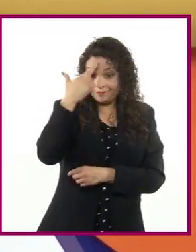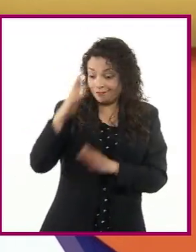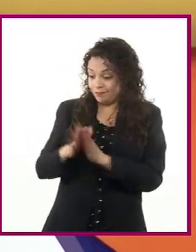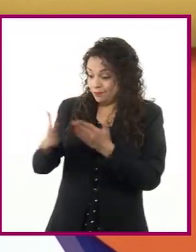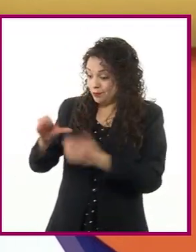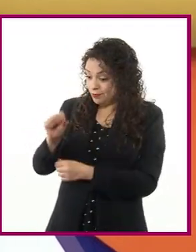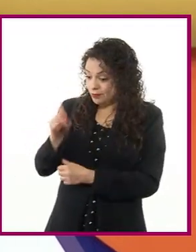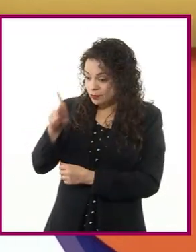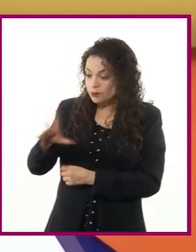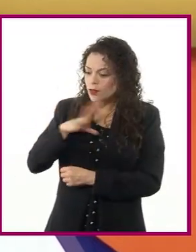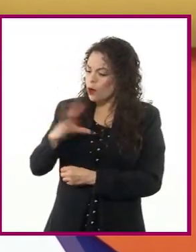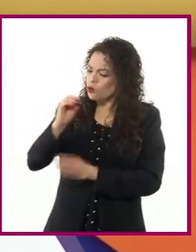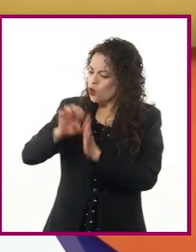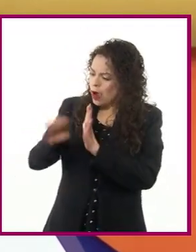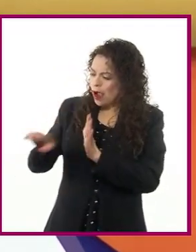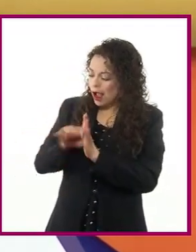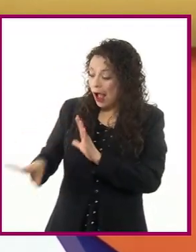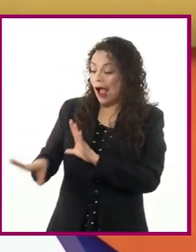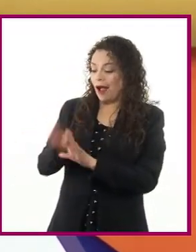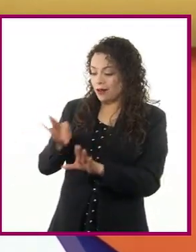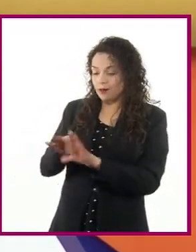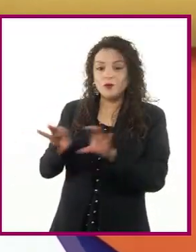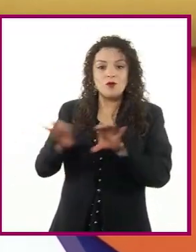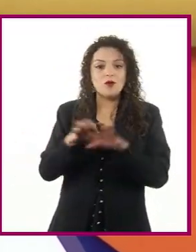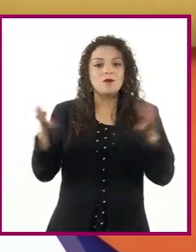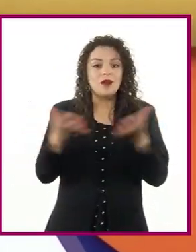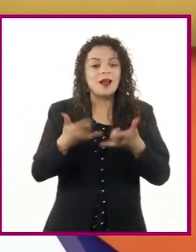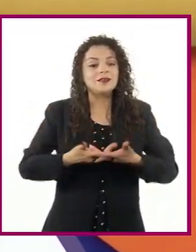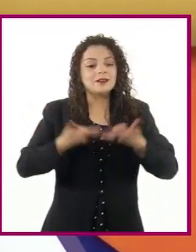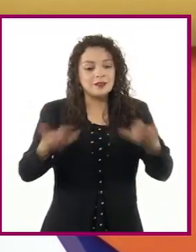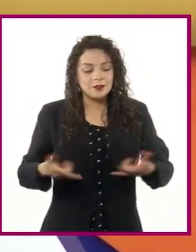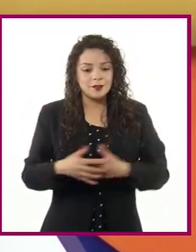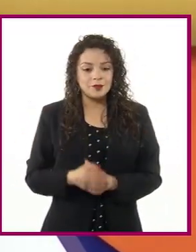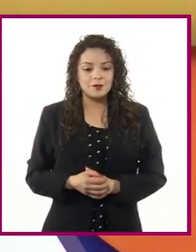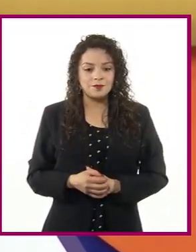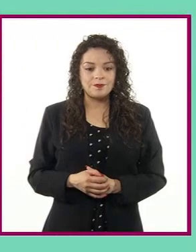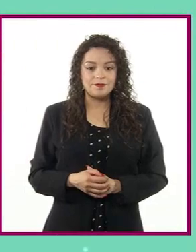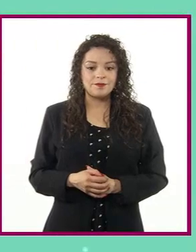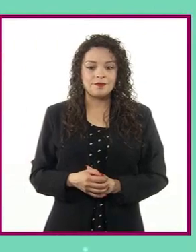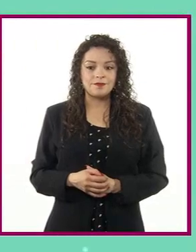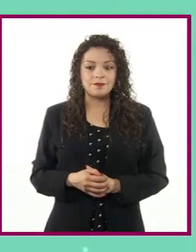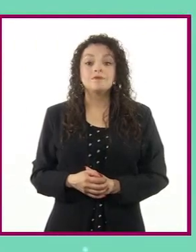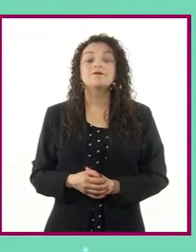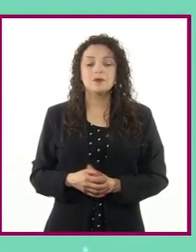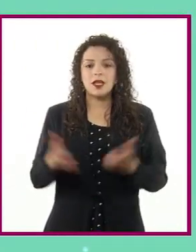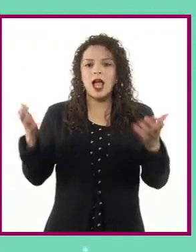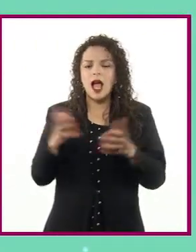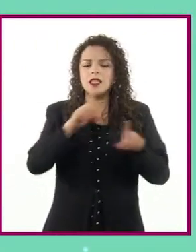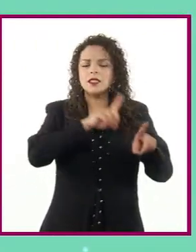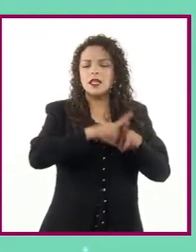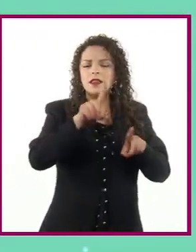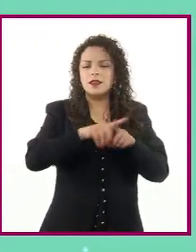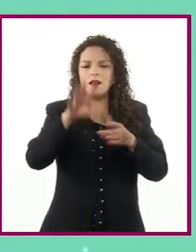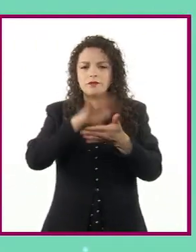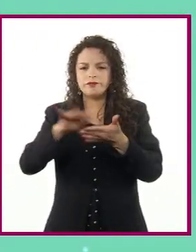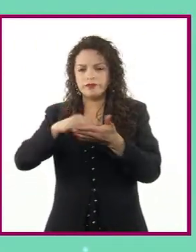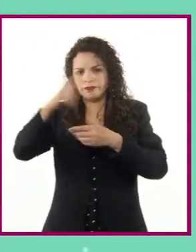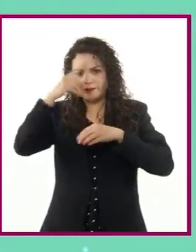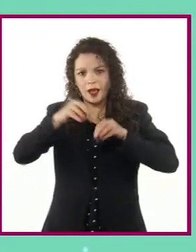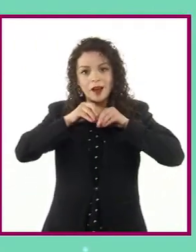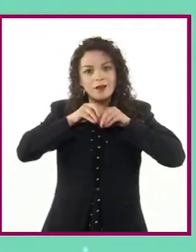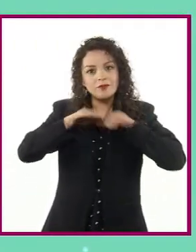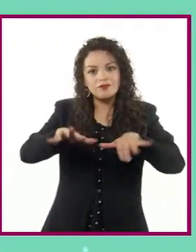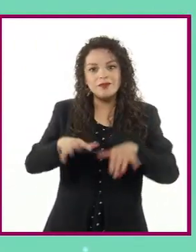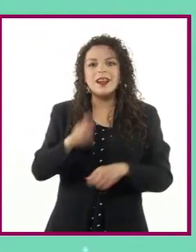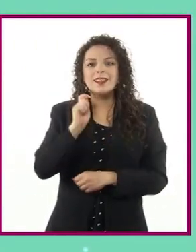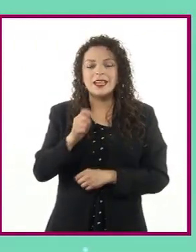pueden tomar varios ejemplos de cómo hacer una historieta. Ubiquen el aprendizaje esperado. Elabora distintos textos para difundir